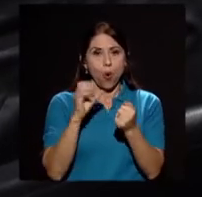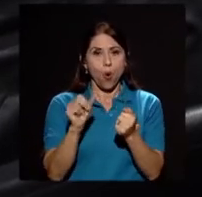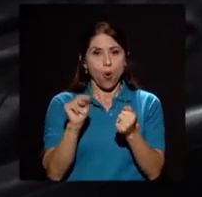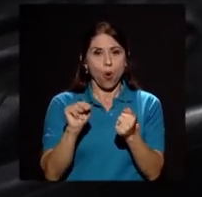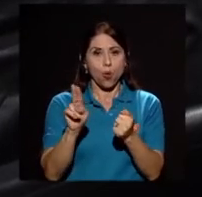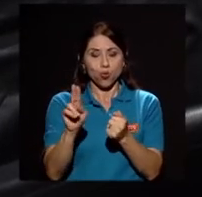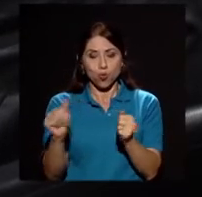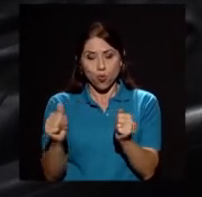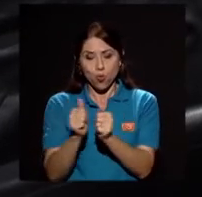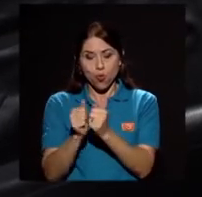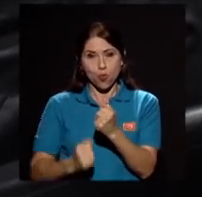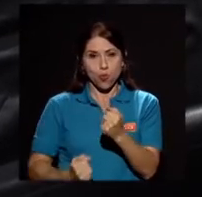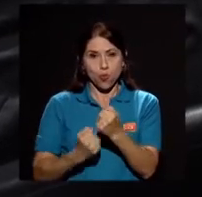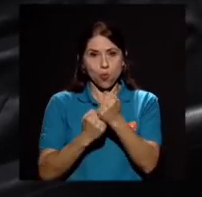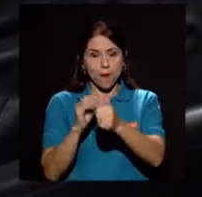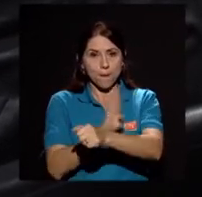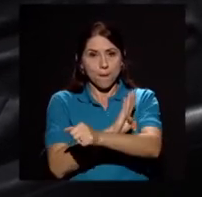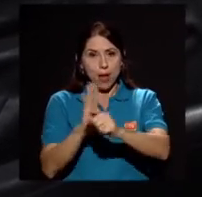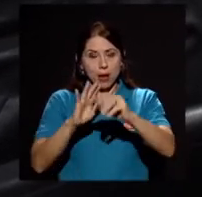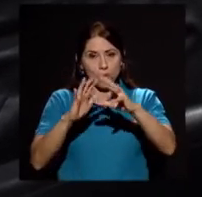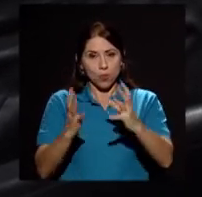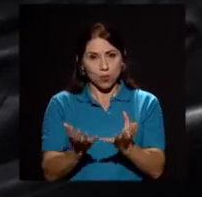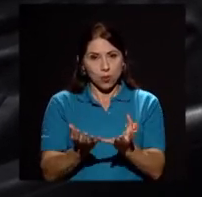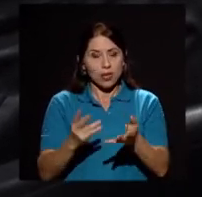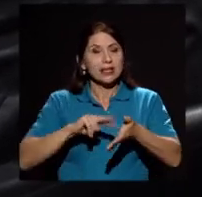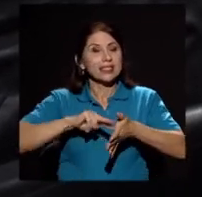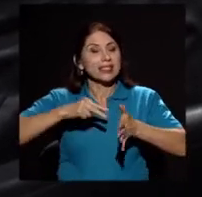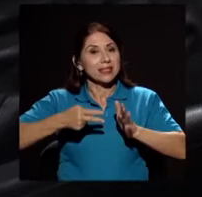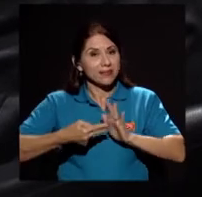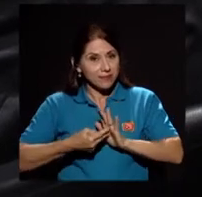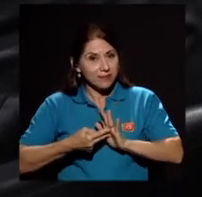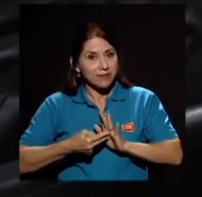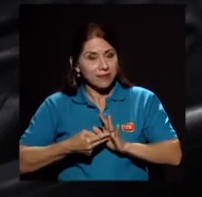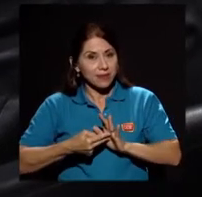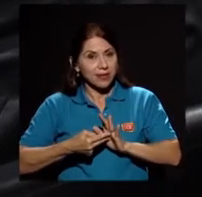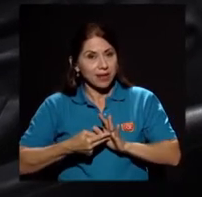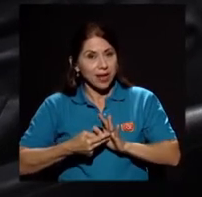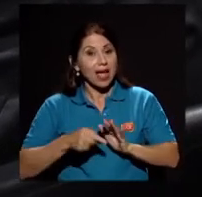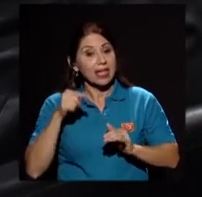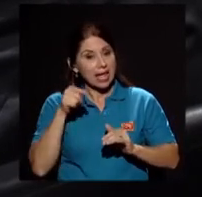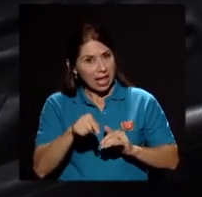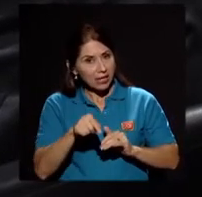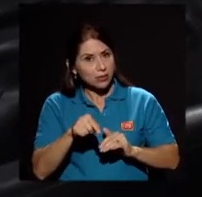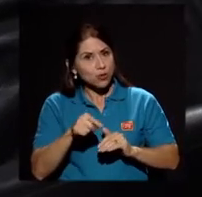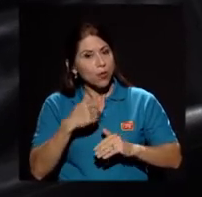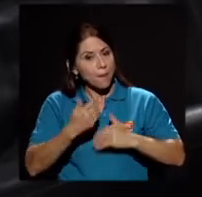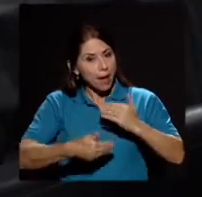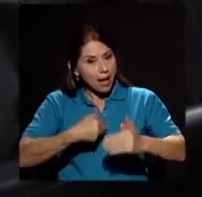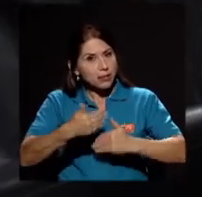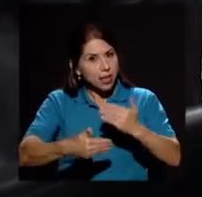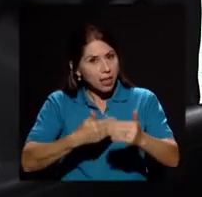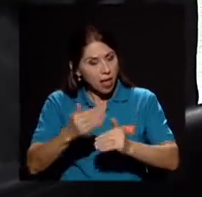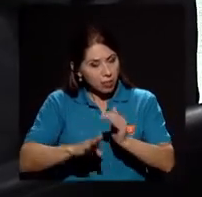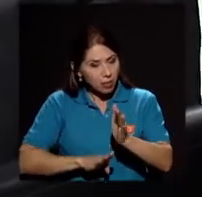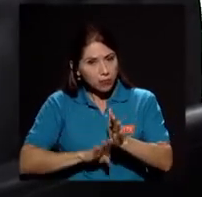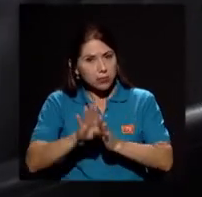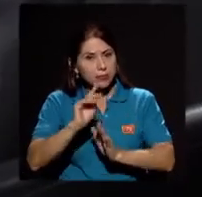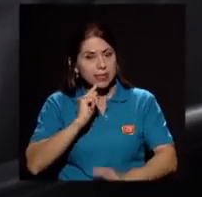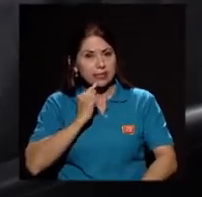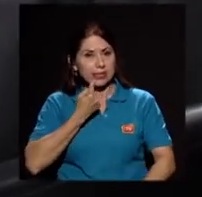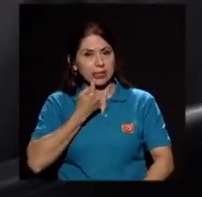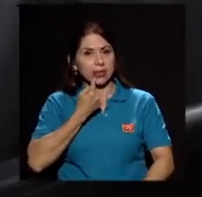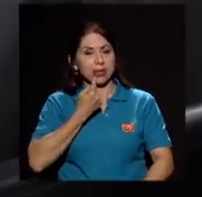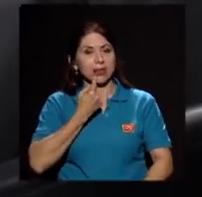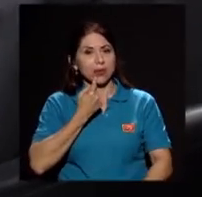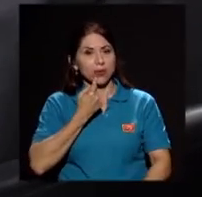banco mundial significa que esto va hacia adelante va en serio y me parece muy importante